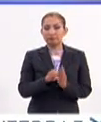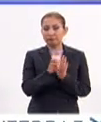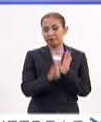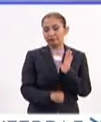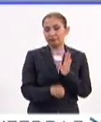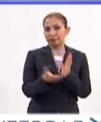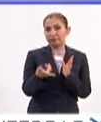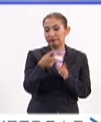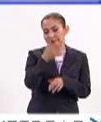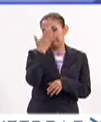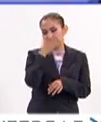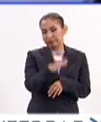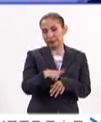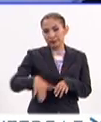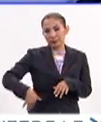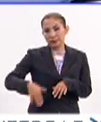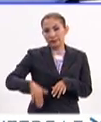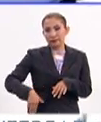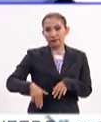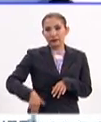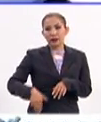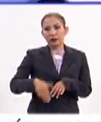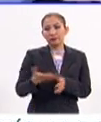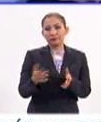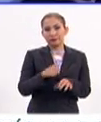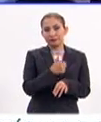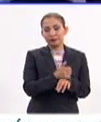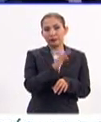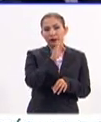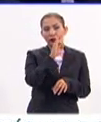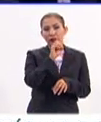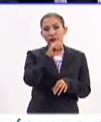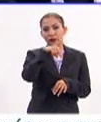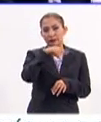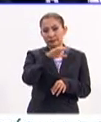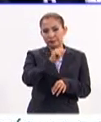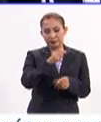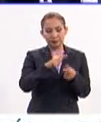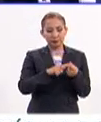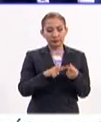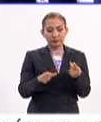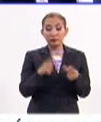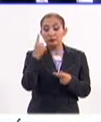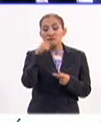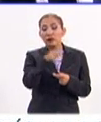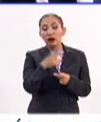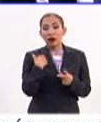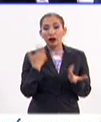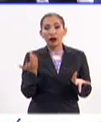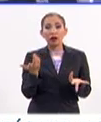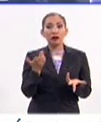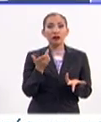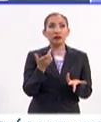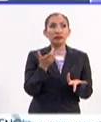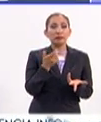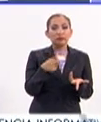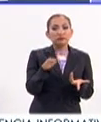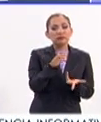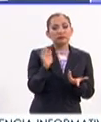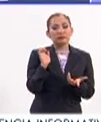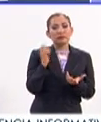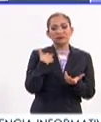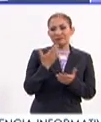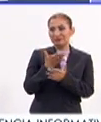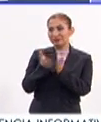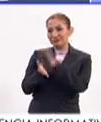por supuesto, pues ya se mencionó la creación del Fondo de Cultura Económica para un egresado que había ido